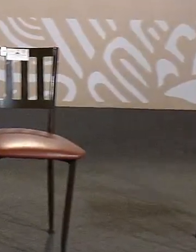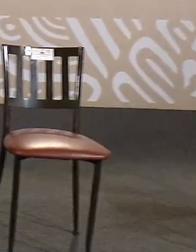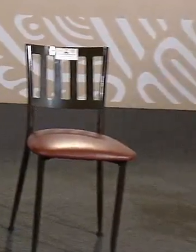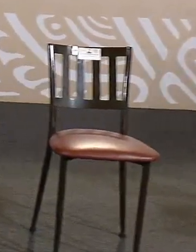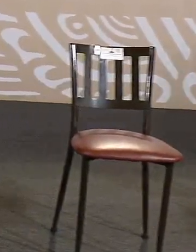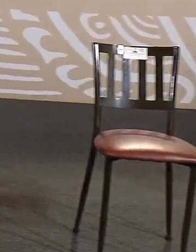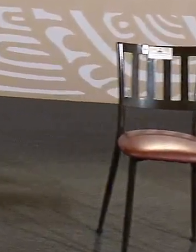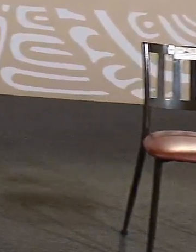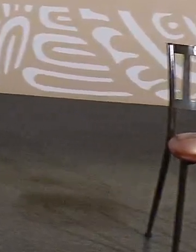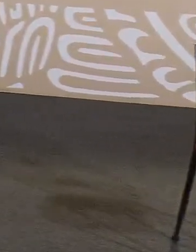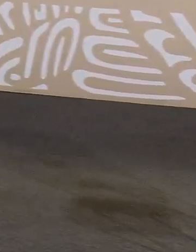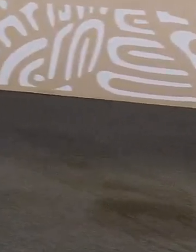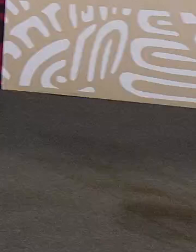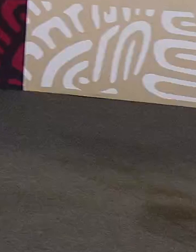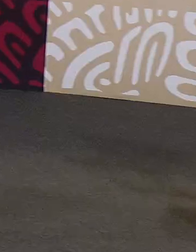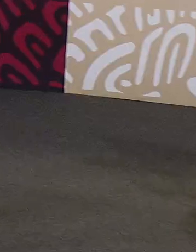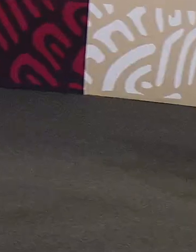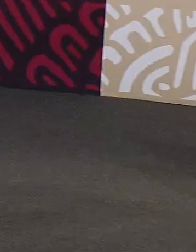Buenos días.